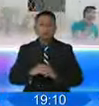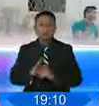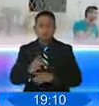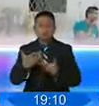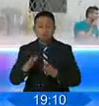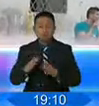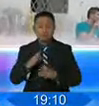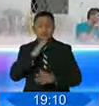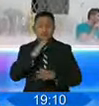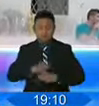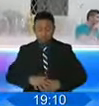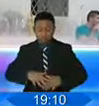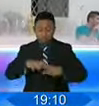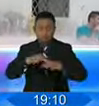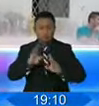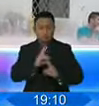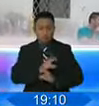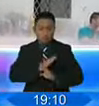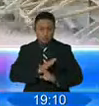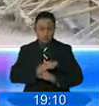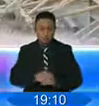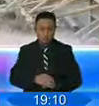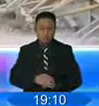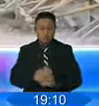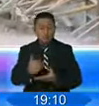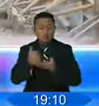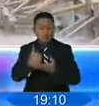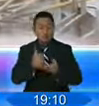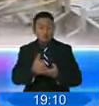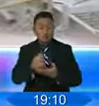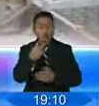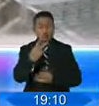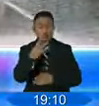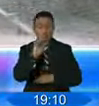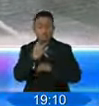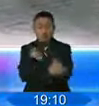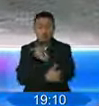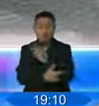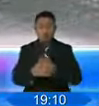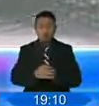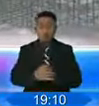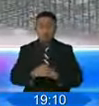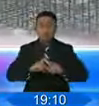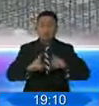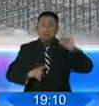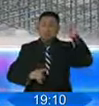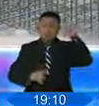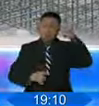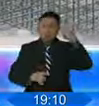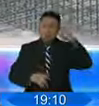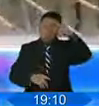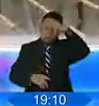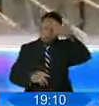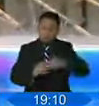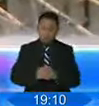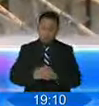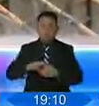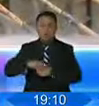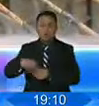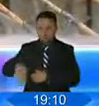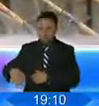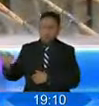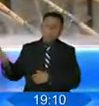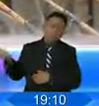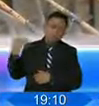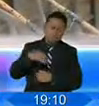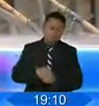prevención de inundaciones y serviría para ambos países. Por su parte, el gobierno peruano llamó a consulta a su embajador en Quito, Hugo